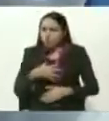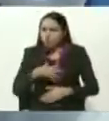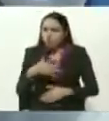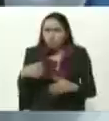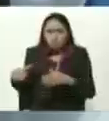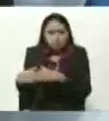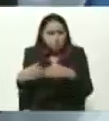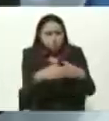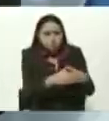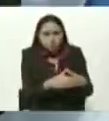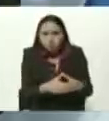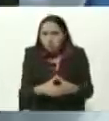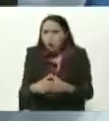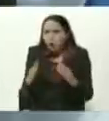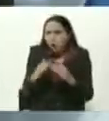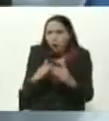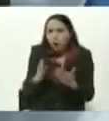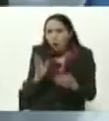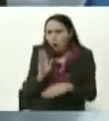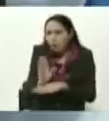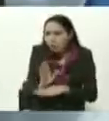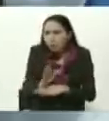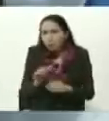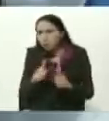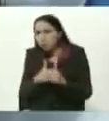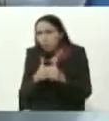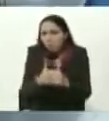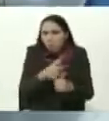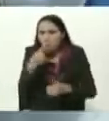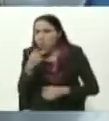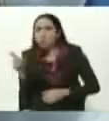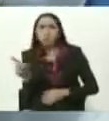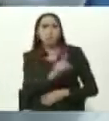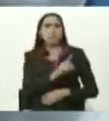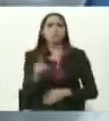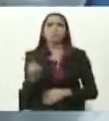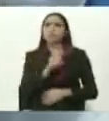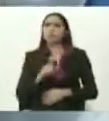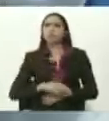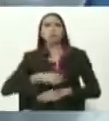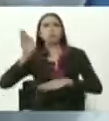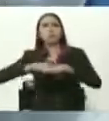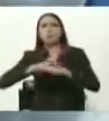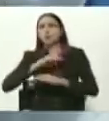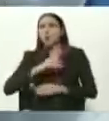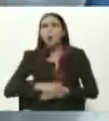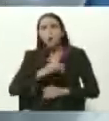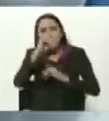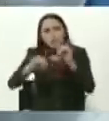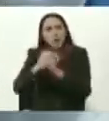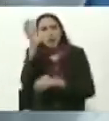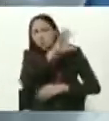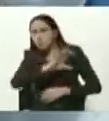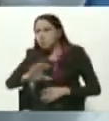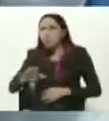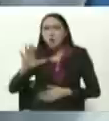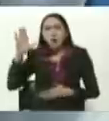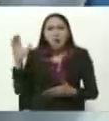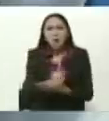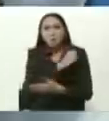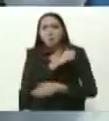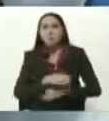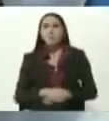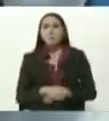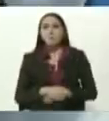parapetos de ser refugiados, de ser perseguidos políticos, porque eso es lo que está ahora al parecer abundando. Personas que delinquen